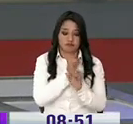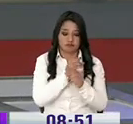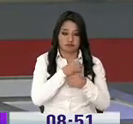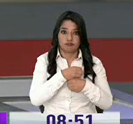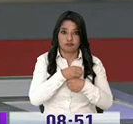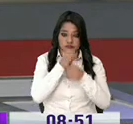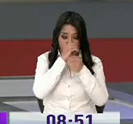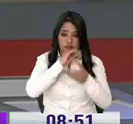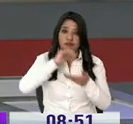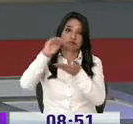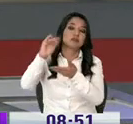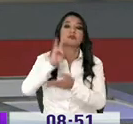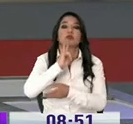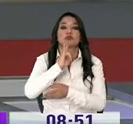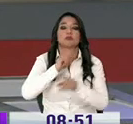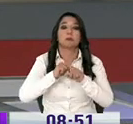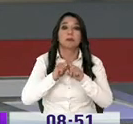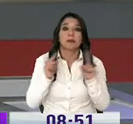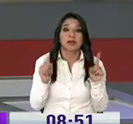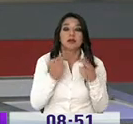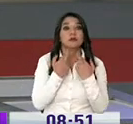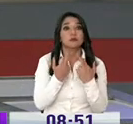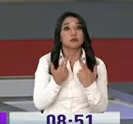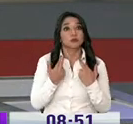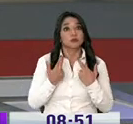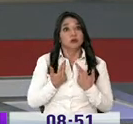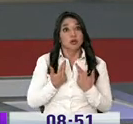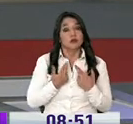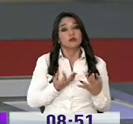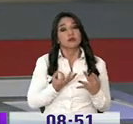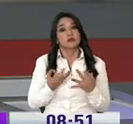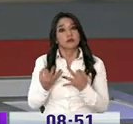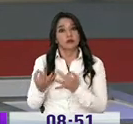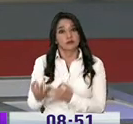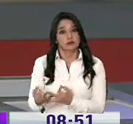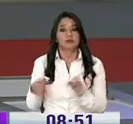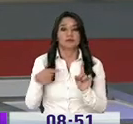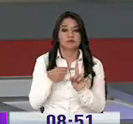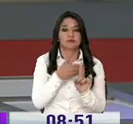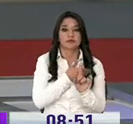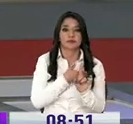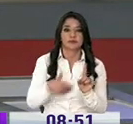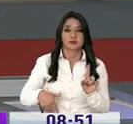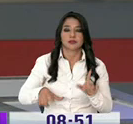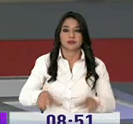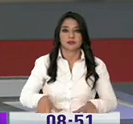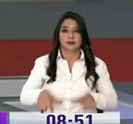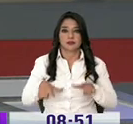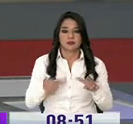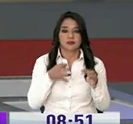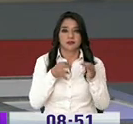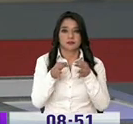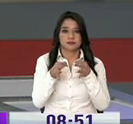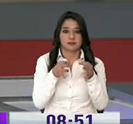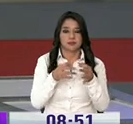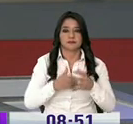Estados Unidos. Sin embargo, dichos resultados podrían demorar, así lo indicó el primer mandatario. Mientras tanto, se